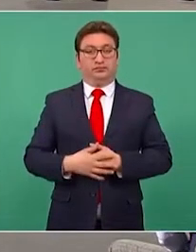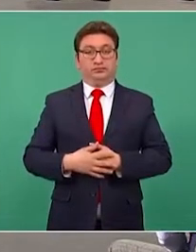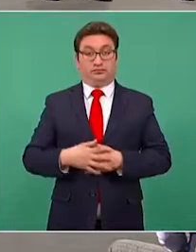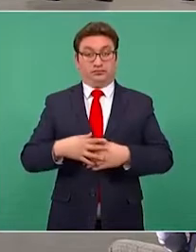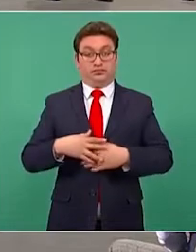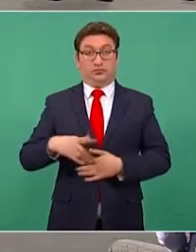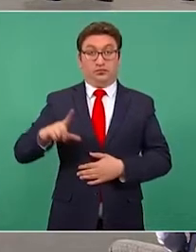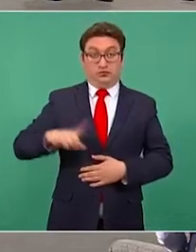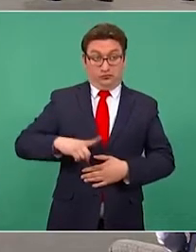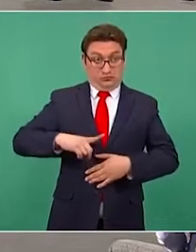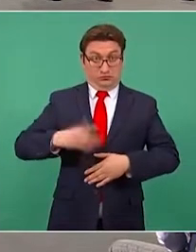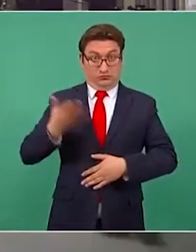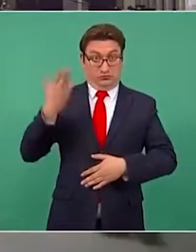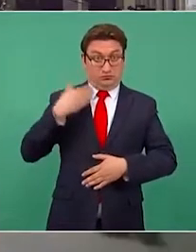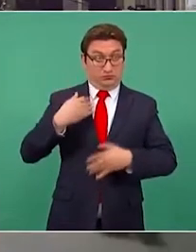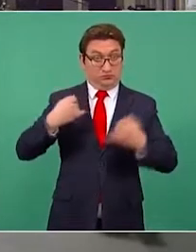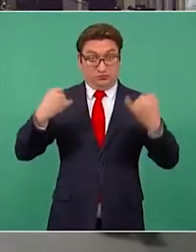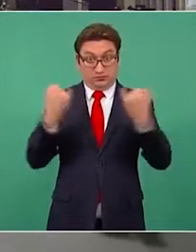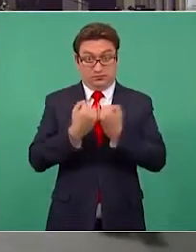iguales.